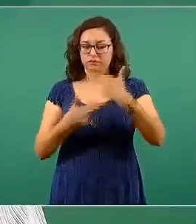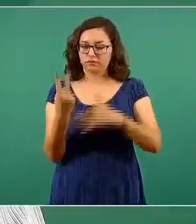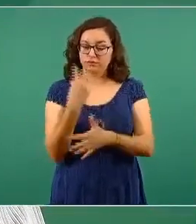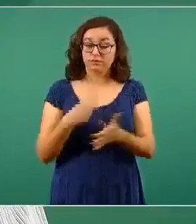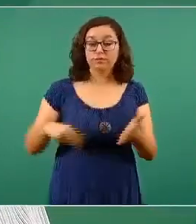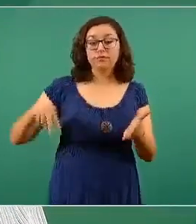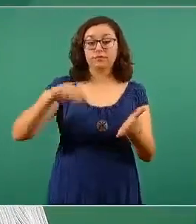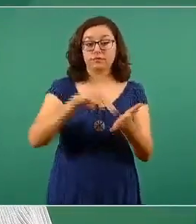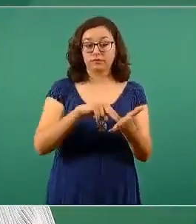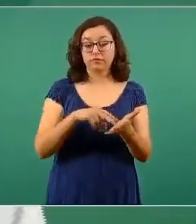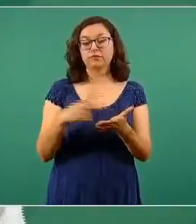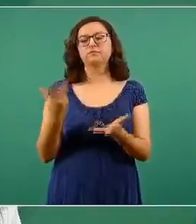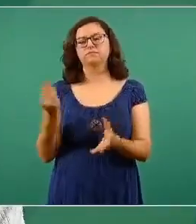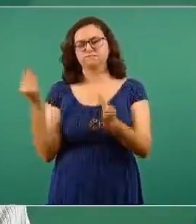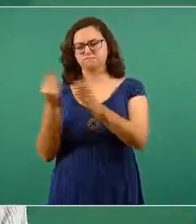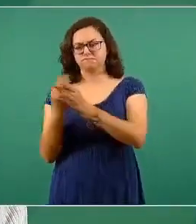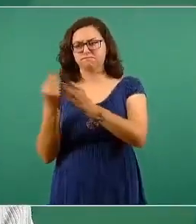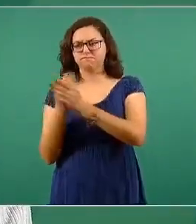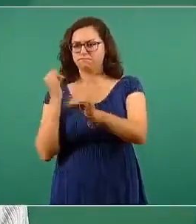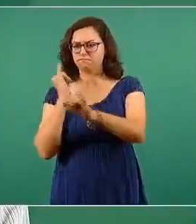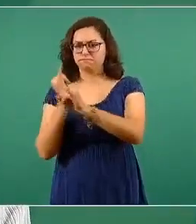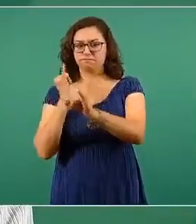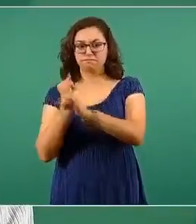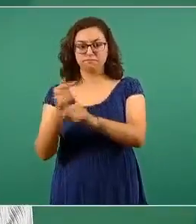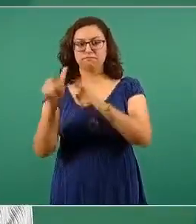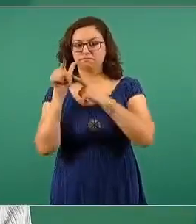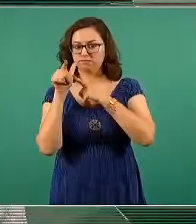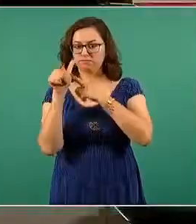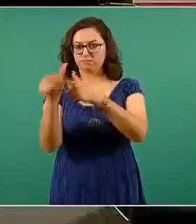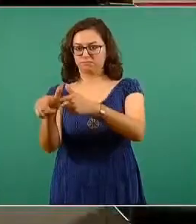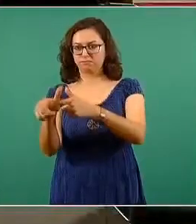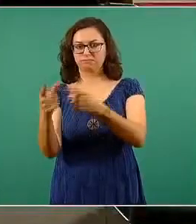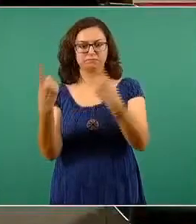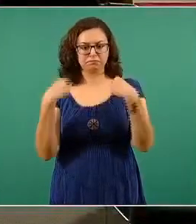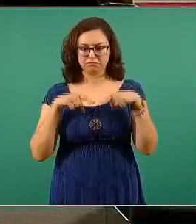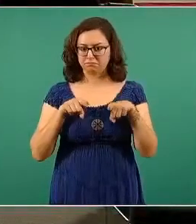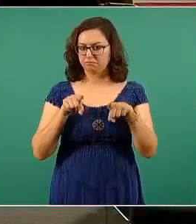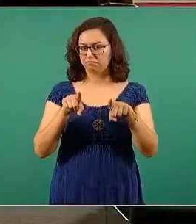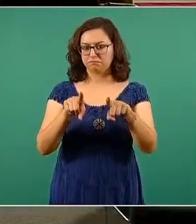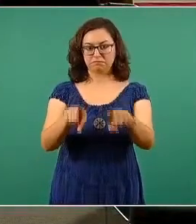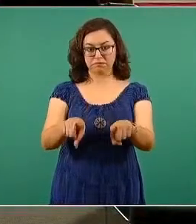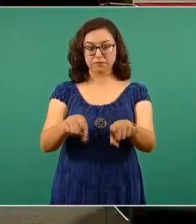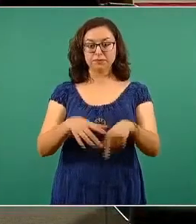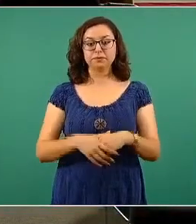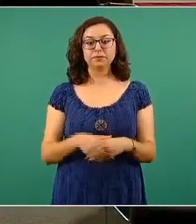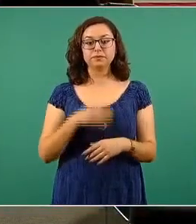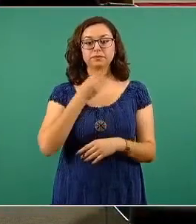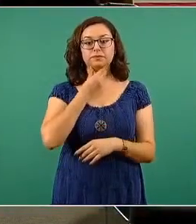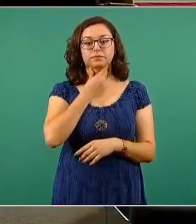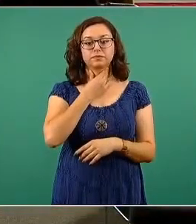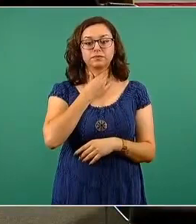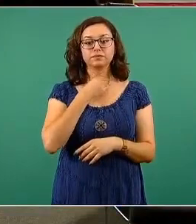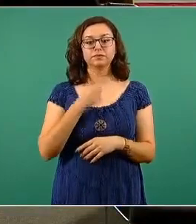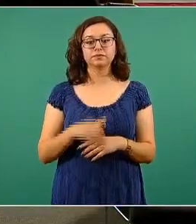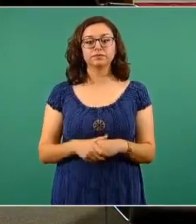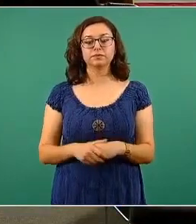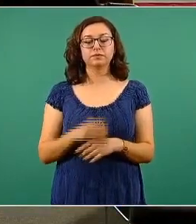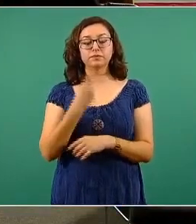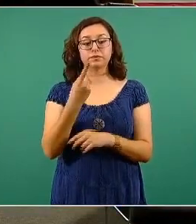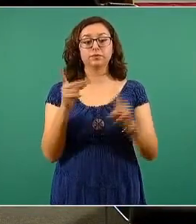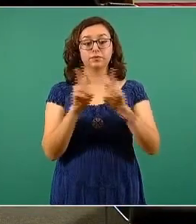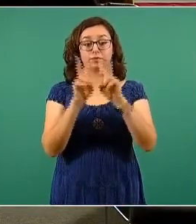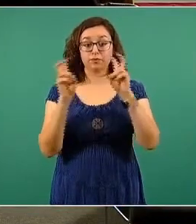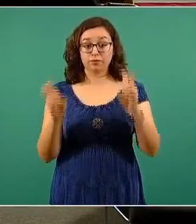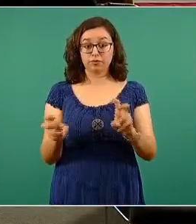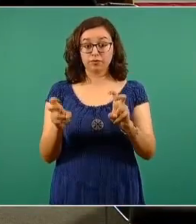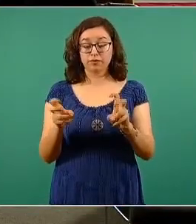clases virtuales continúan e inclusive van a continuar a la par del regreso de clases presenciales. Uno de estos elementos